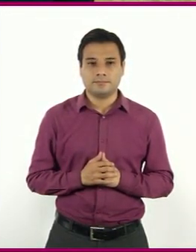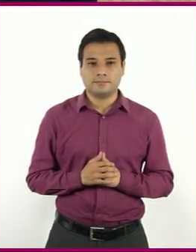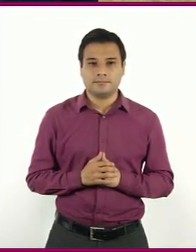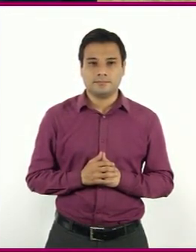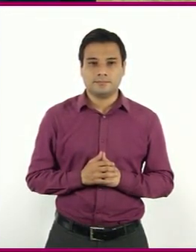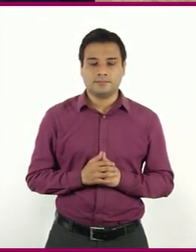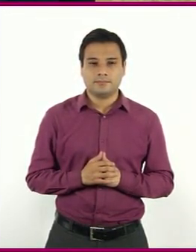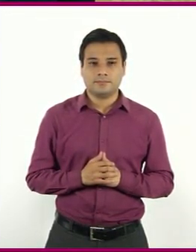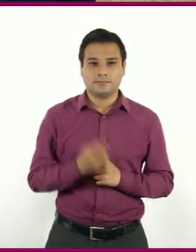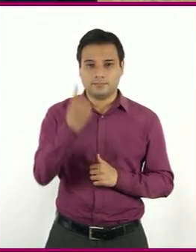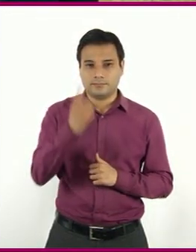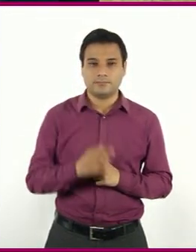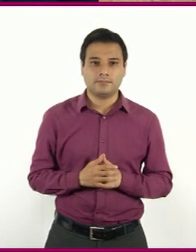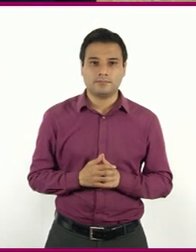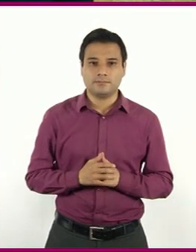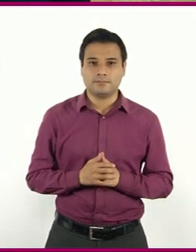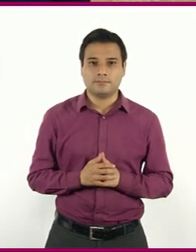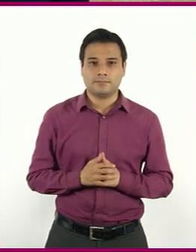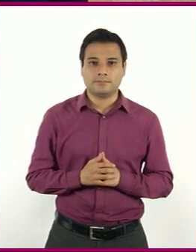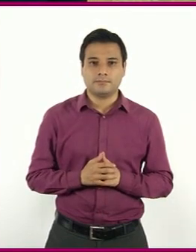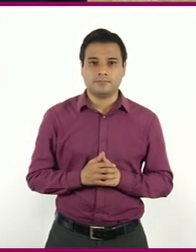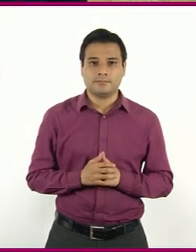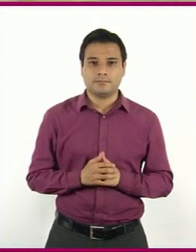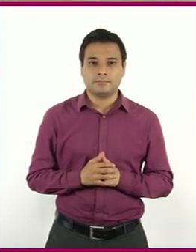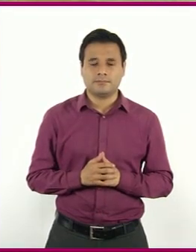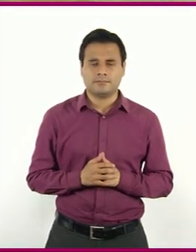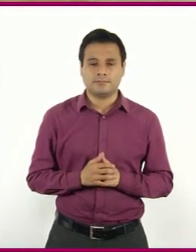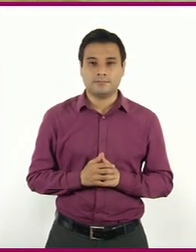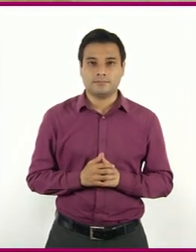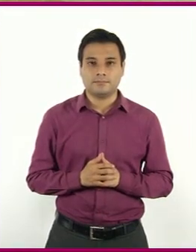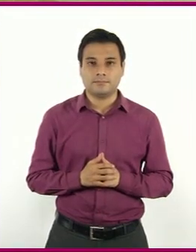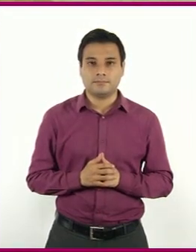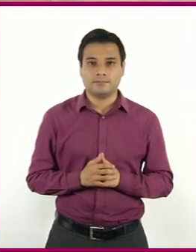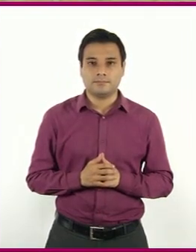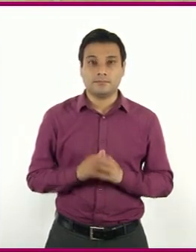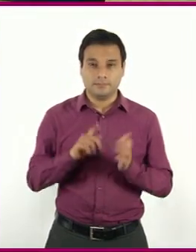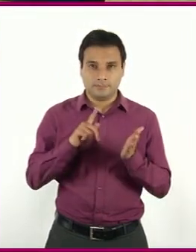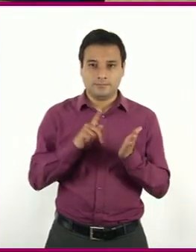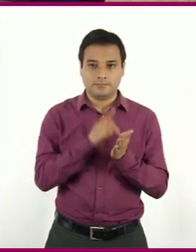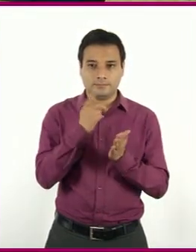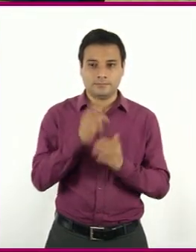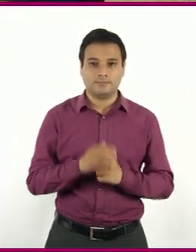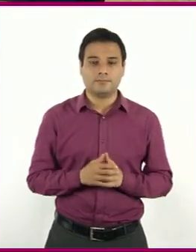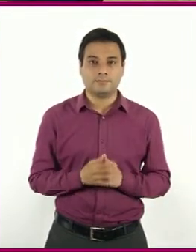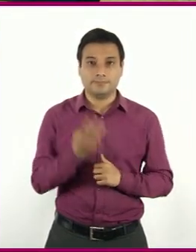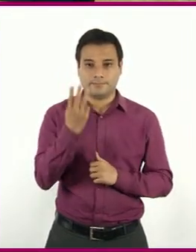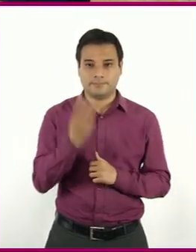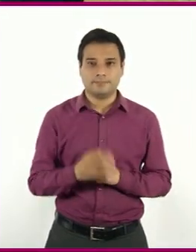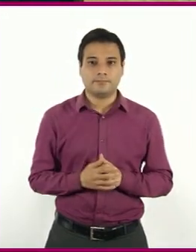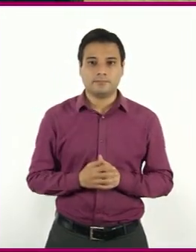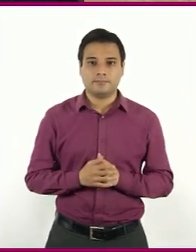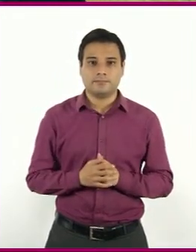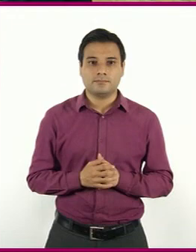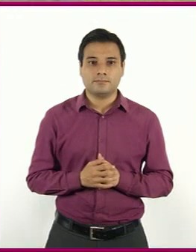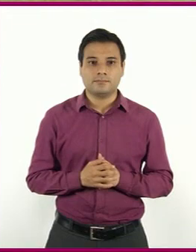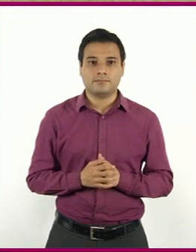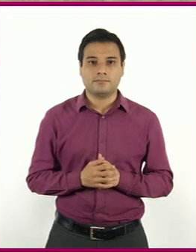Bien, bien, bien. Rápido. Uno. Tenía que ser antes. Otra vez. ¿Listo? Tres.